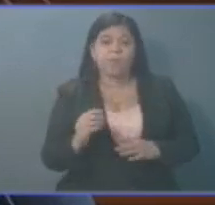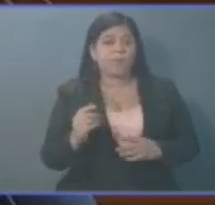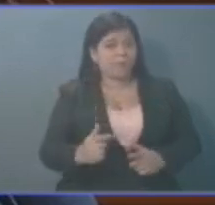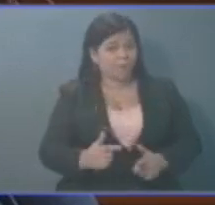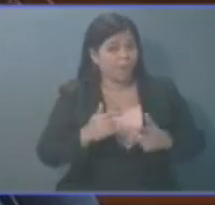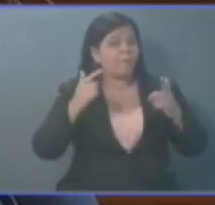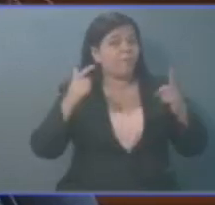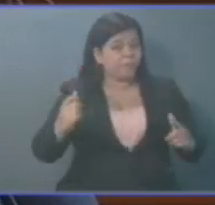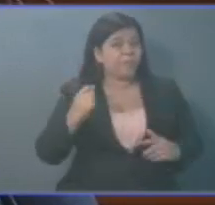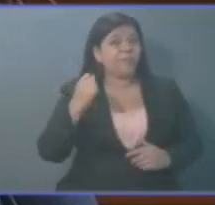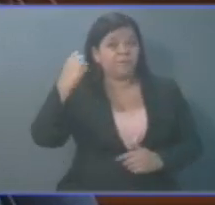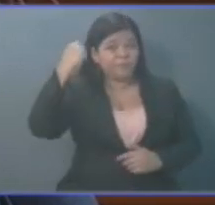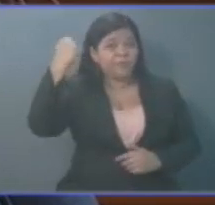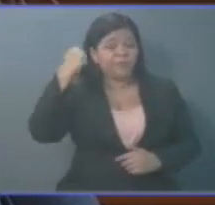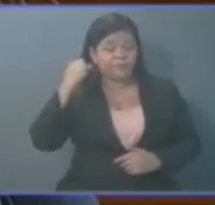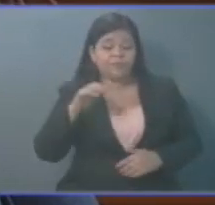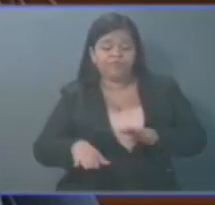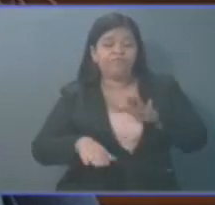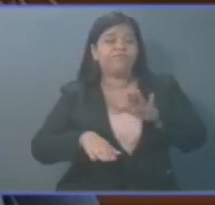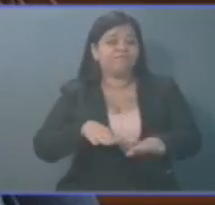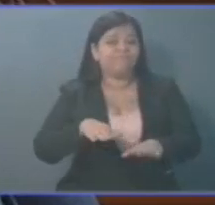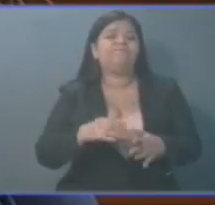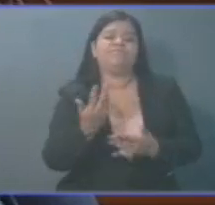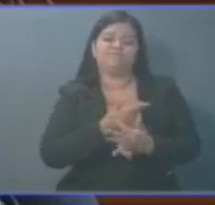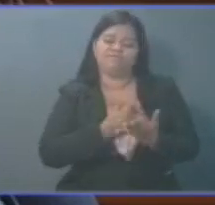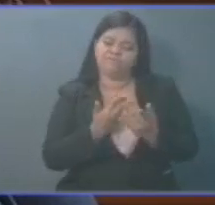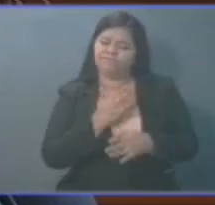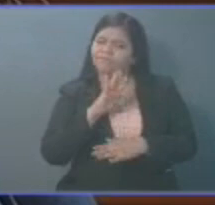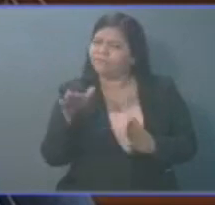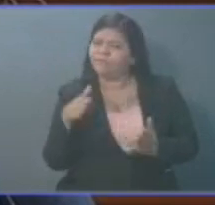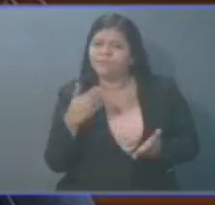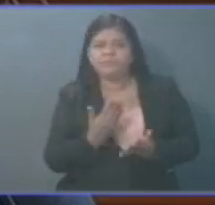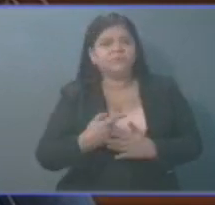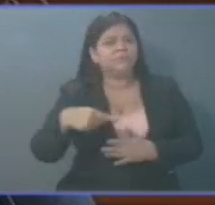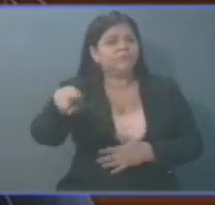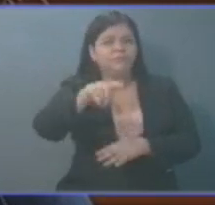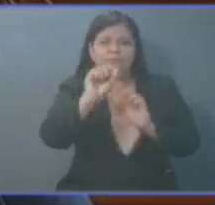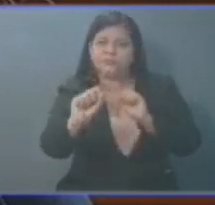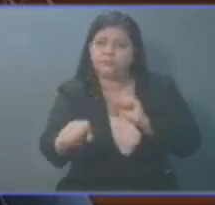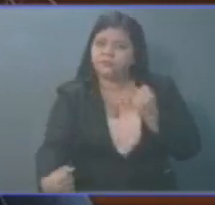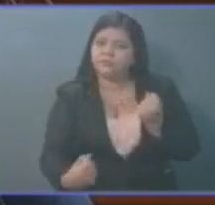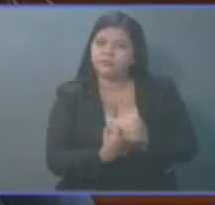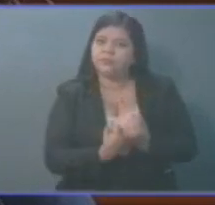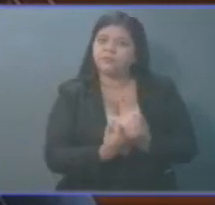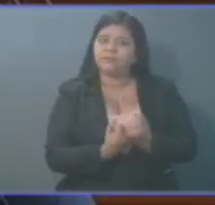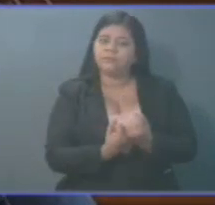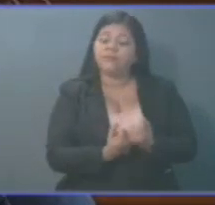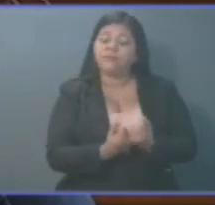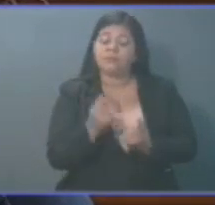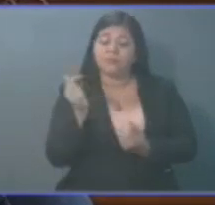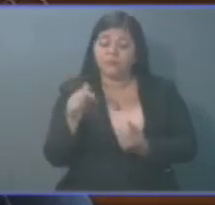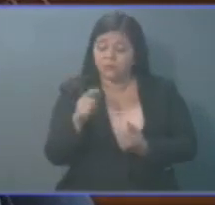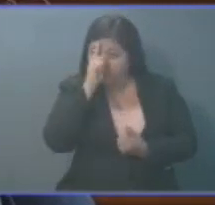agigantado. Realmente espero que contemos con todo el apoyo de todos los diputados presentes en